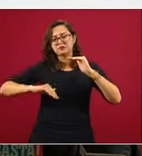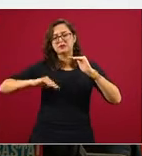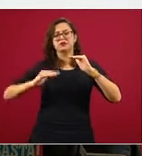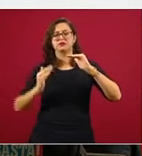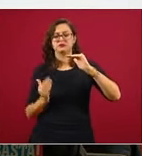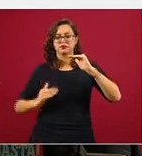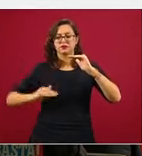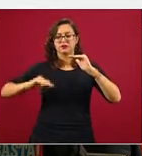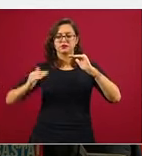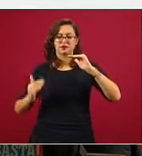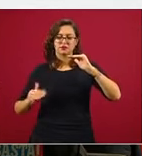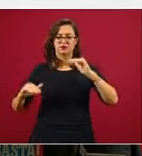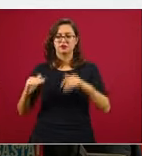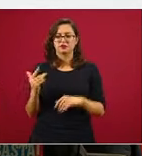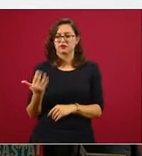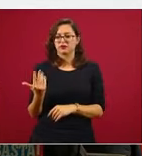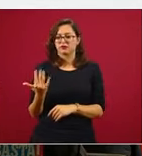encima del